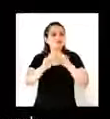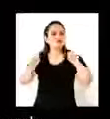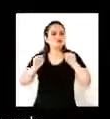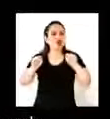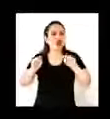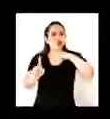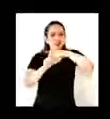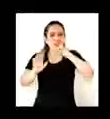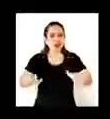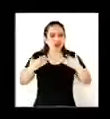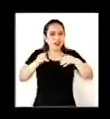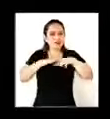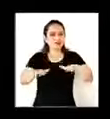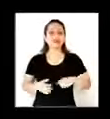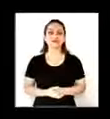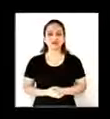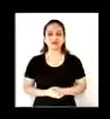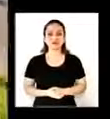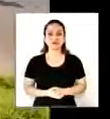pa' la buena onda